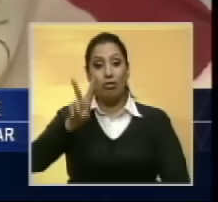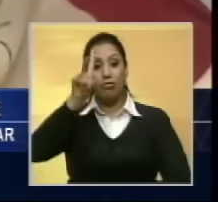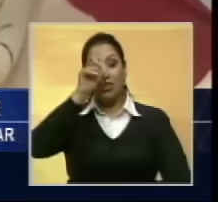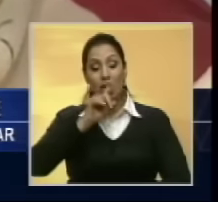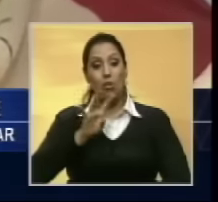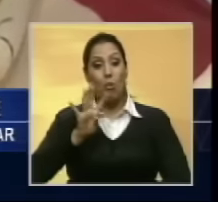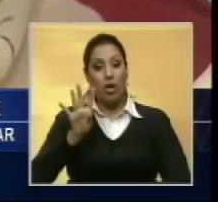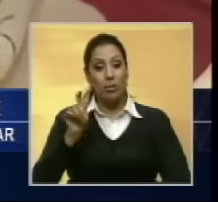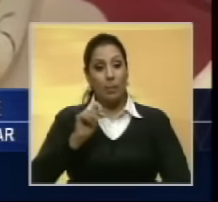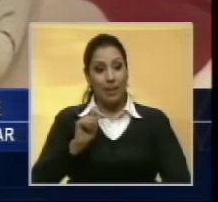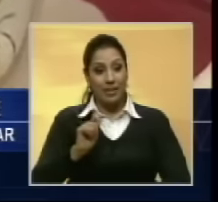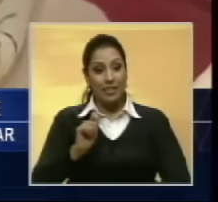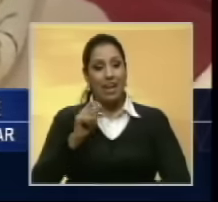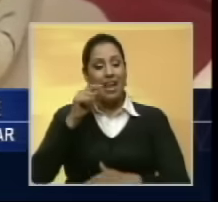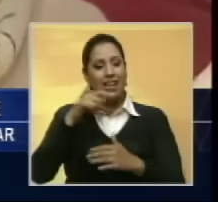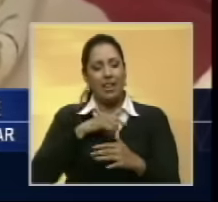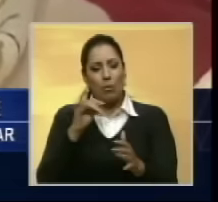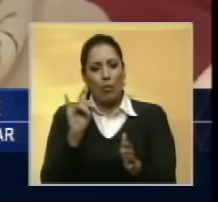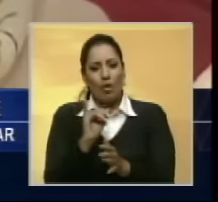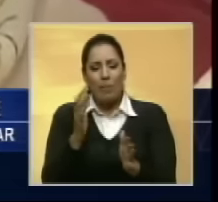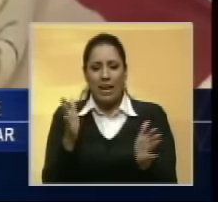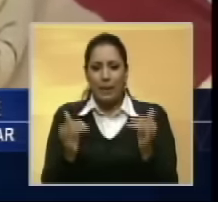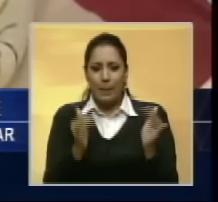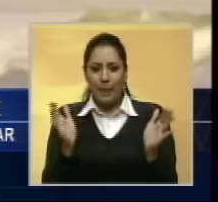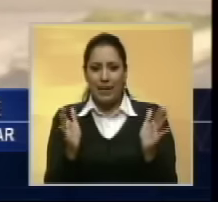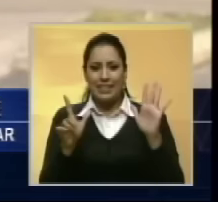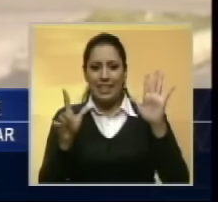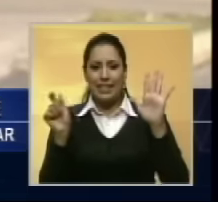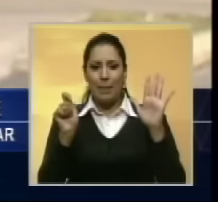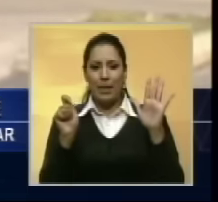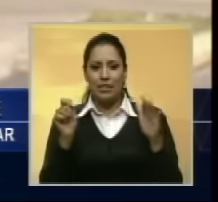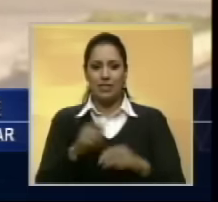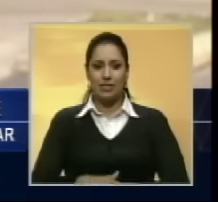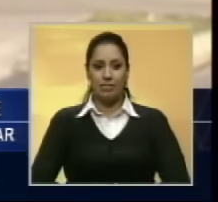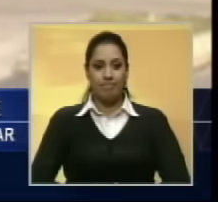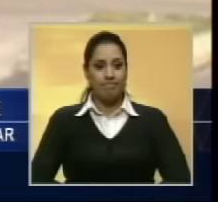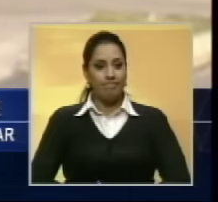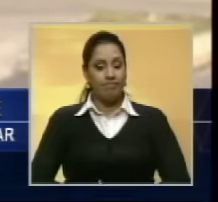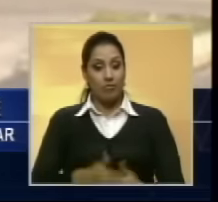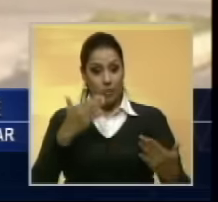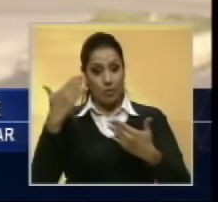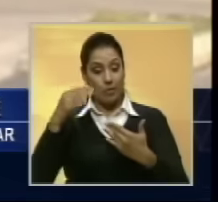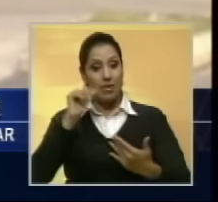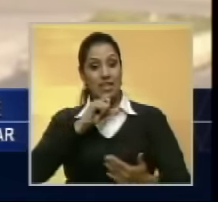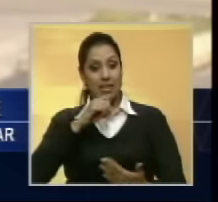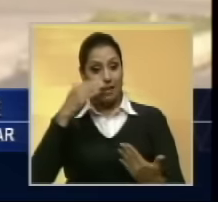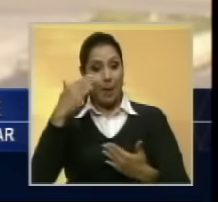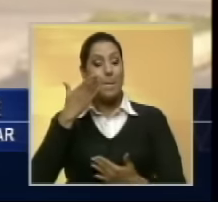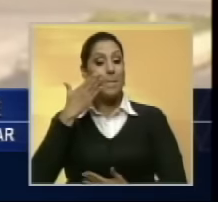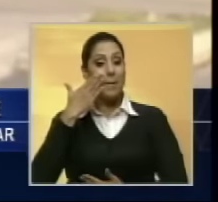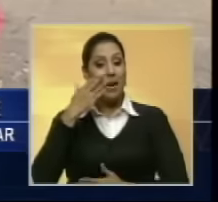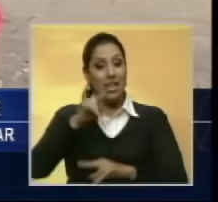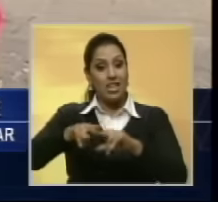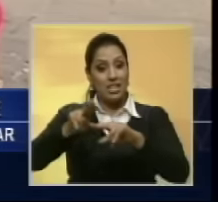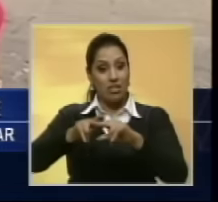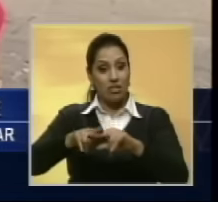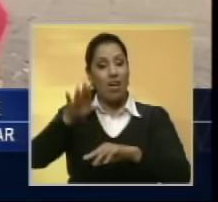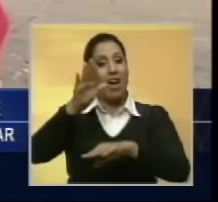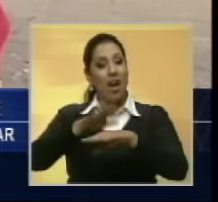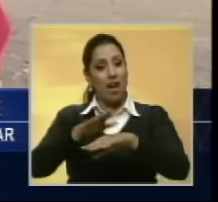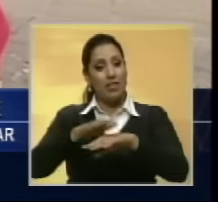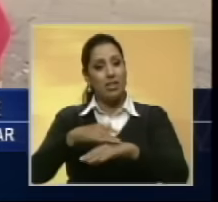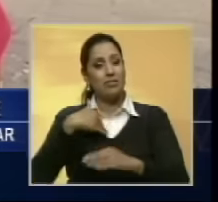y 4 meses, entró con el peso de un bebé de 7 meses de nacido. Rubelis Rendiles, madre del pequeño,